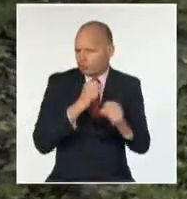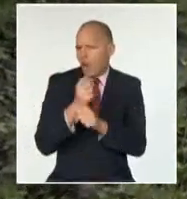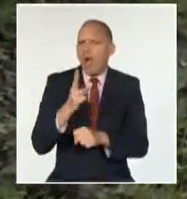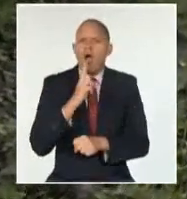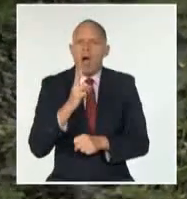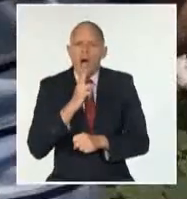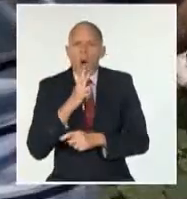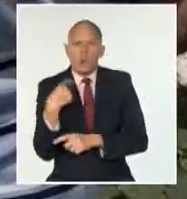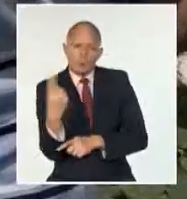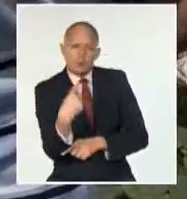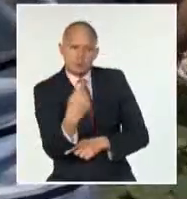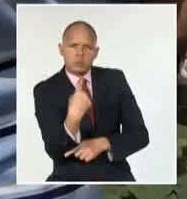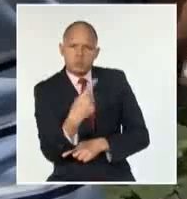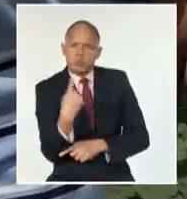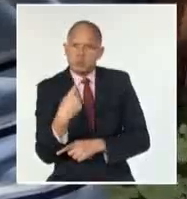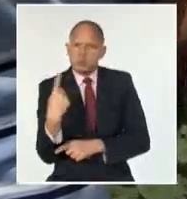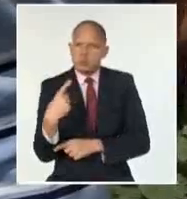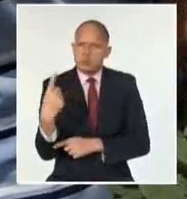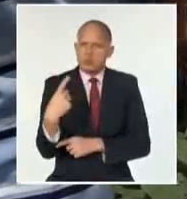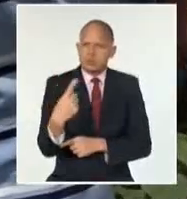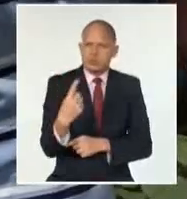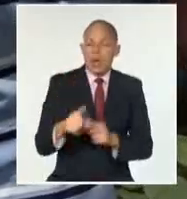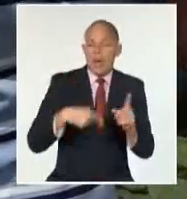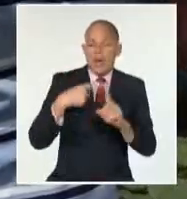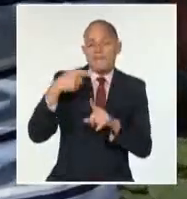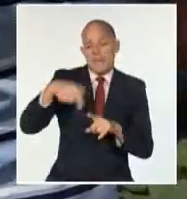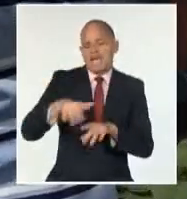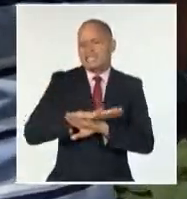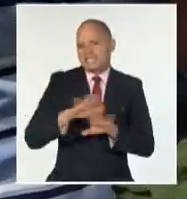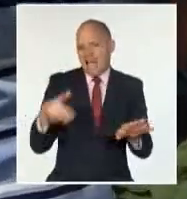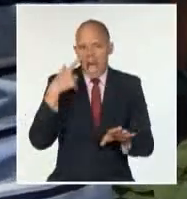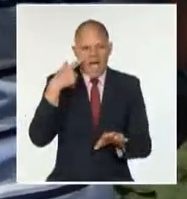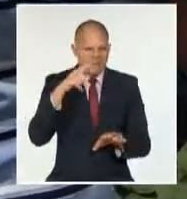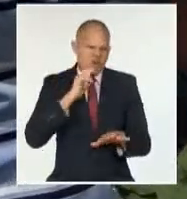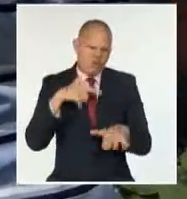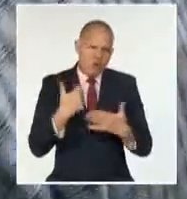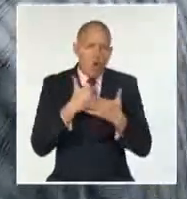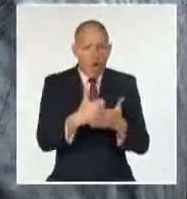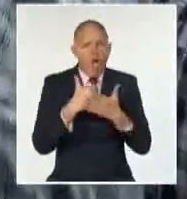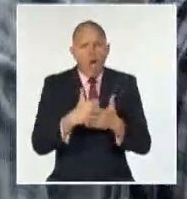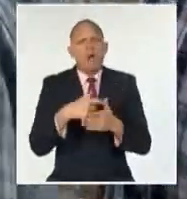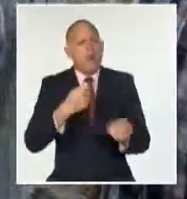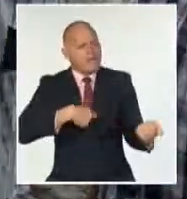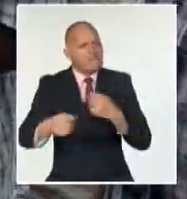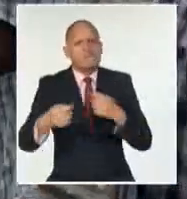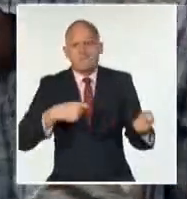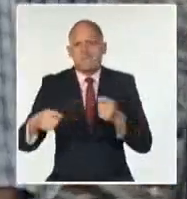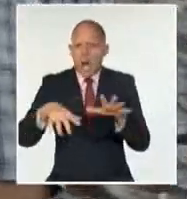recorrido contribuyó a la búsqueda de soluciones para favorecer al autoabastecimiento territorial con la